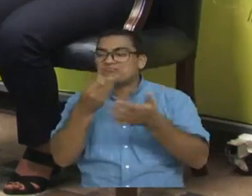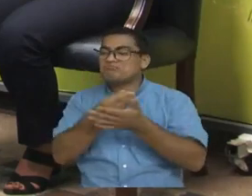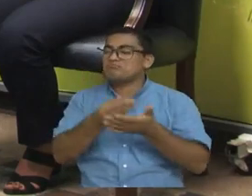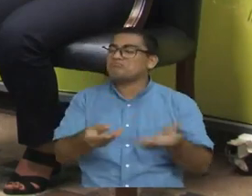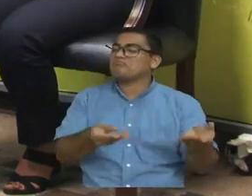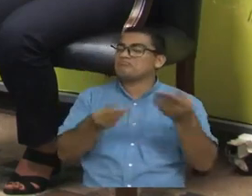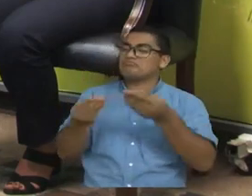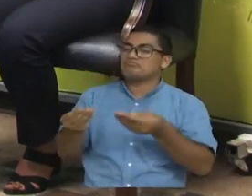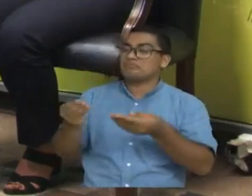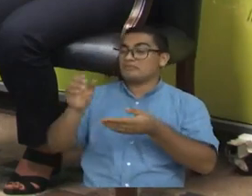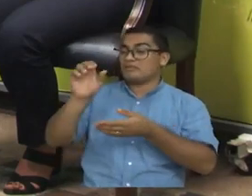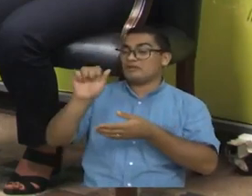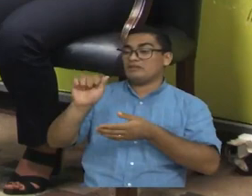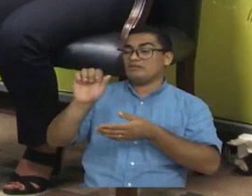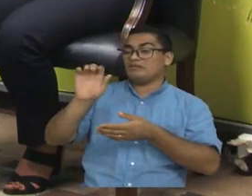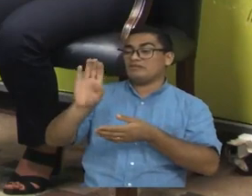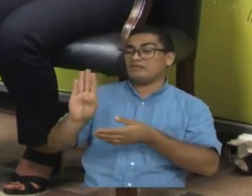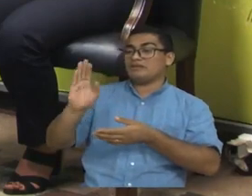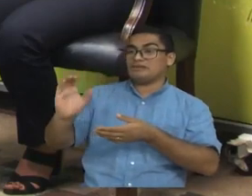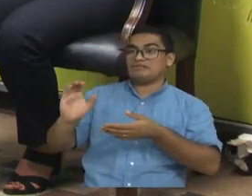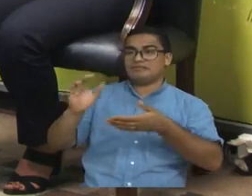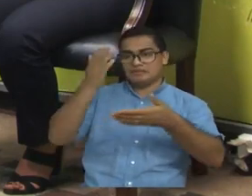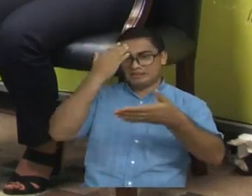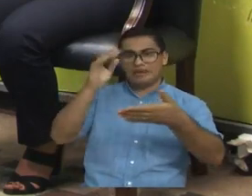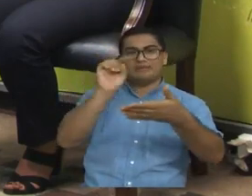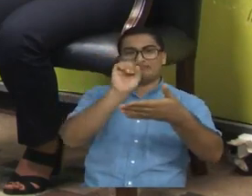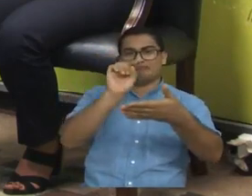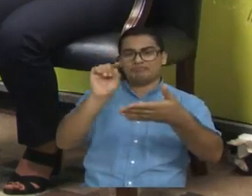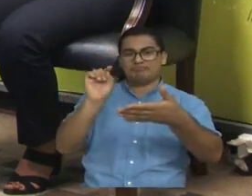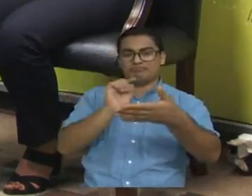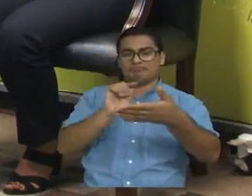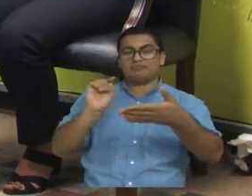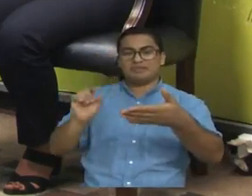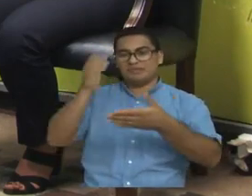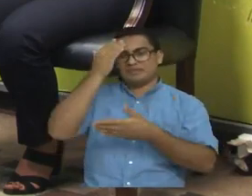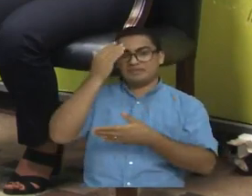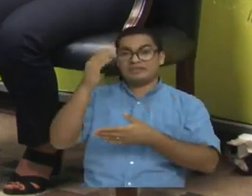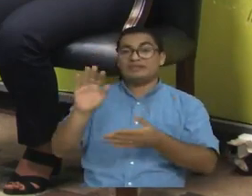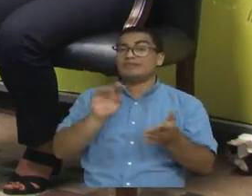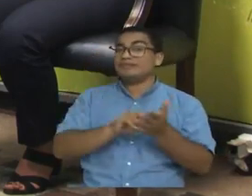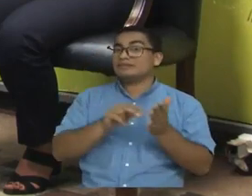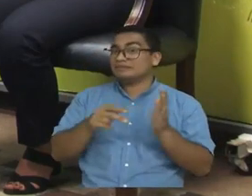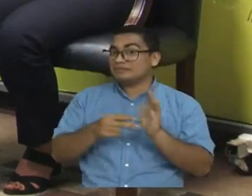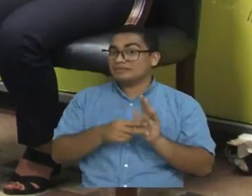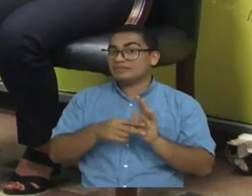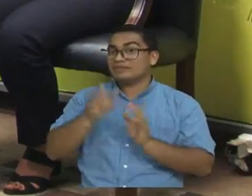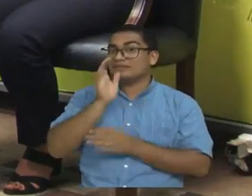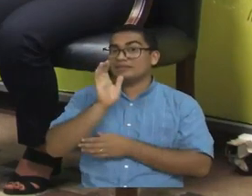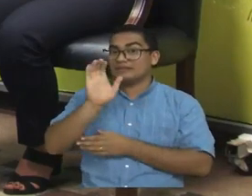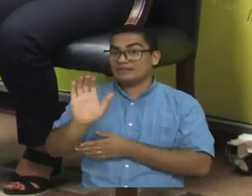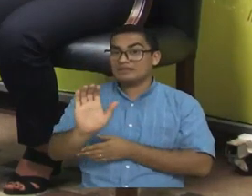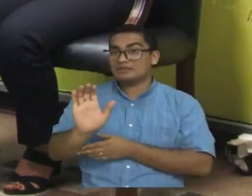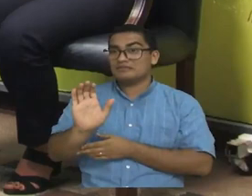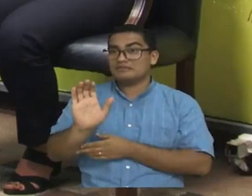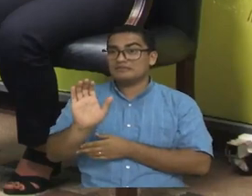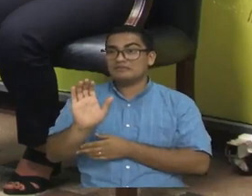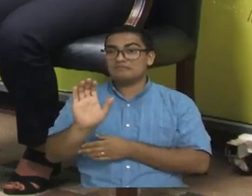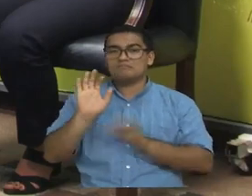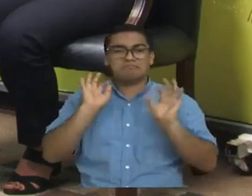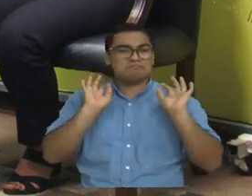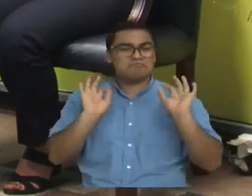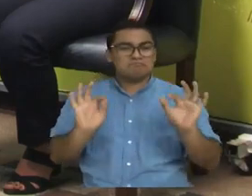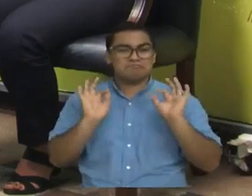un abecedario, por ejemplo, él identifica. O sea, ese es un signo de que el niño puede ser que está